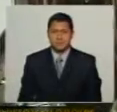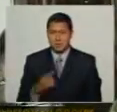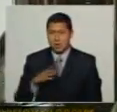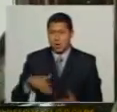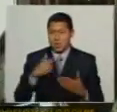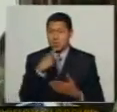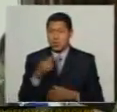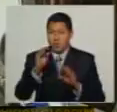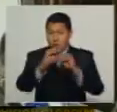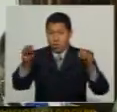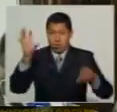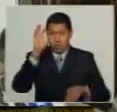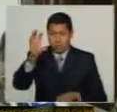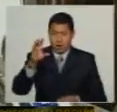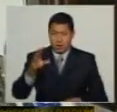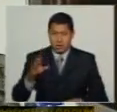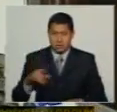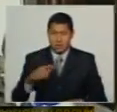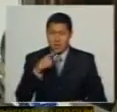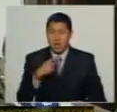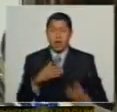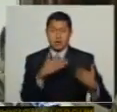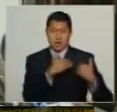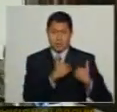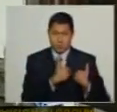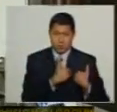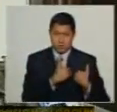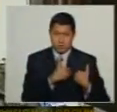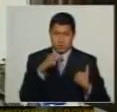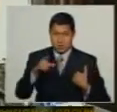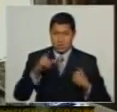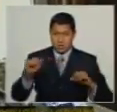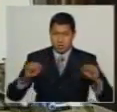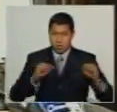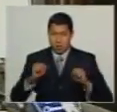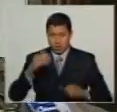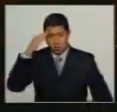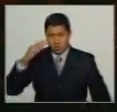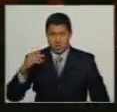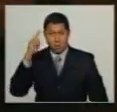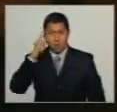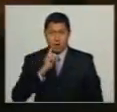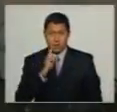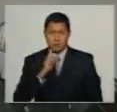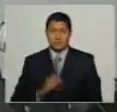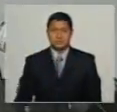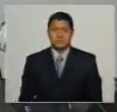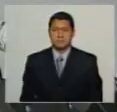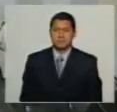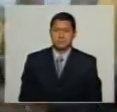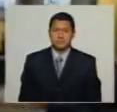Ante el país, ante ustedes, asumo la responsabilidad de este movimiento militar bolivariano.